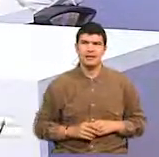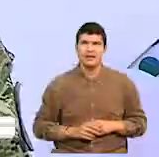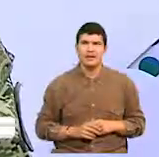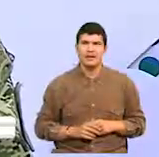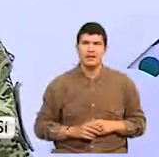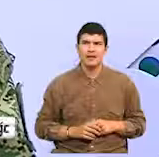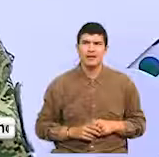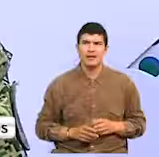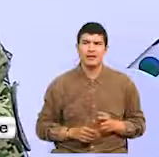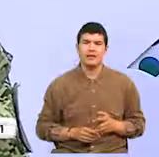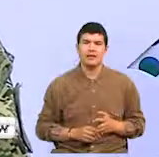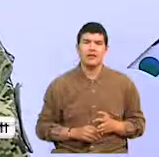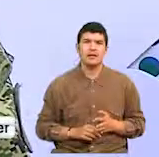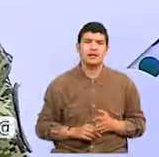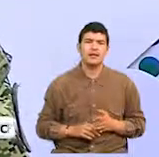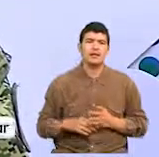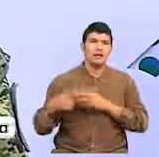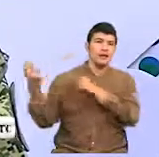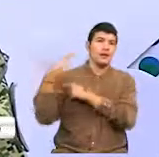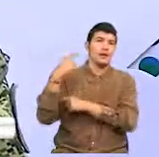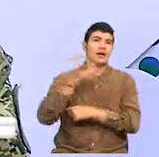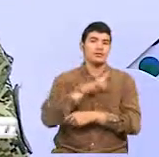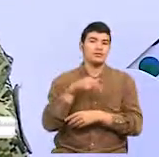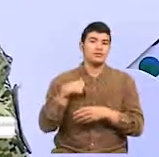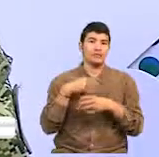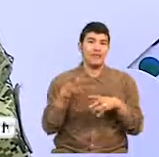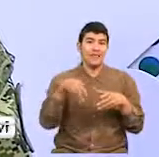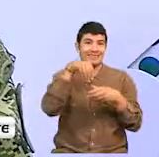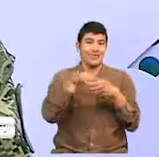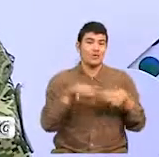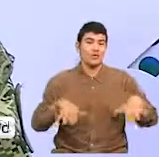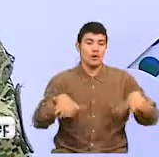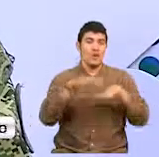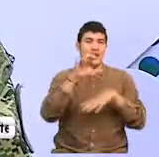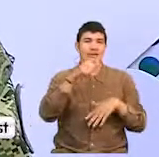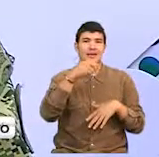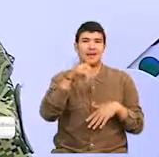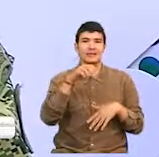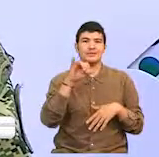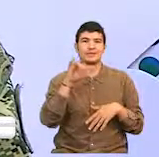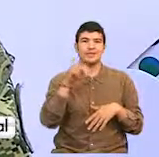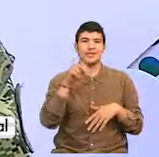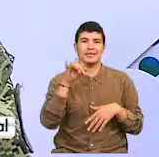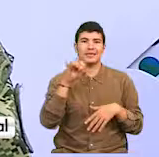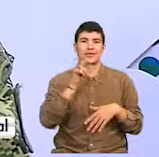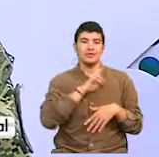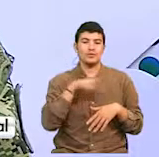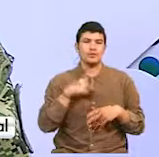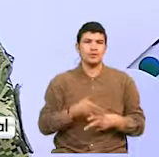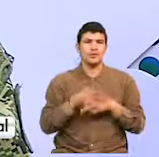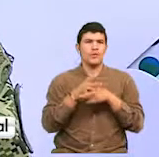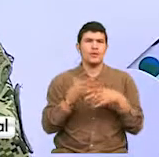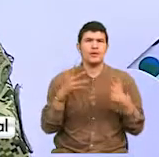La jurisdicción que nos corresponde a nosotros dentro de Caño Indio, nosotros la estamos cuidando desde